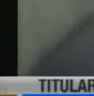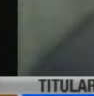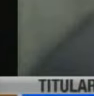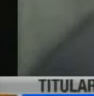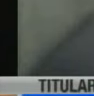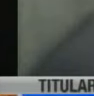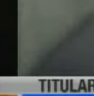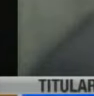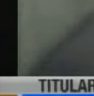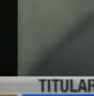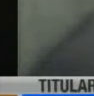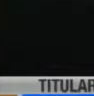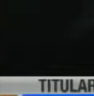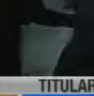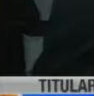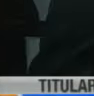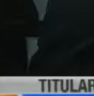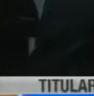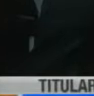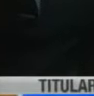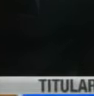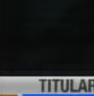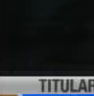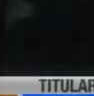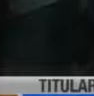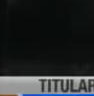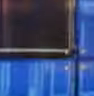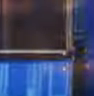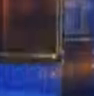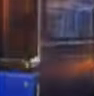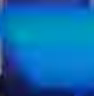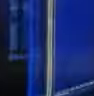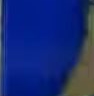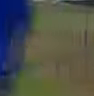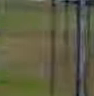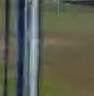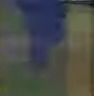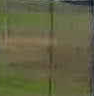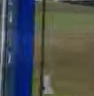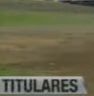Un joven de un colegio de Quito es detenido por supuesto bullying.